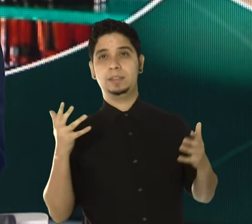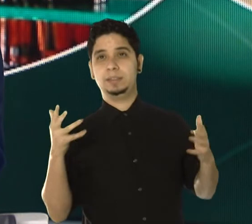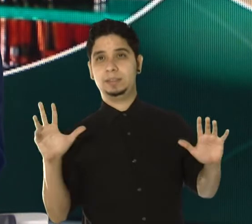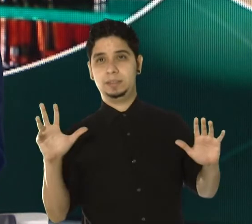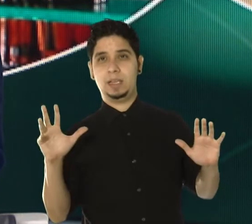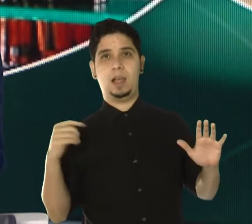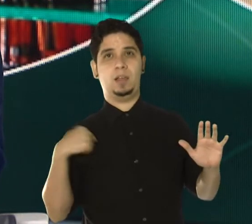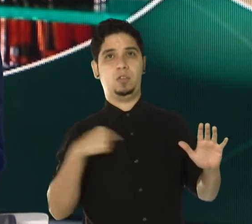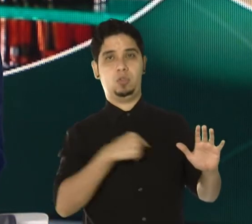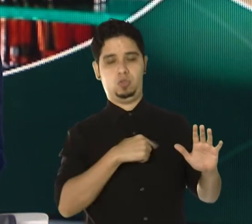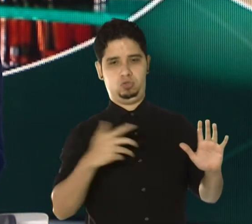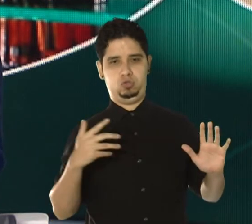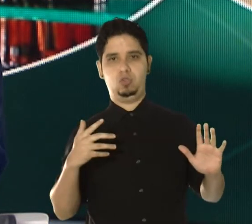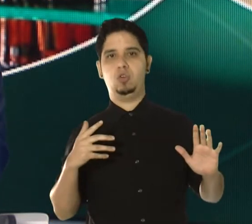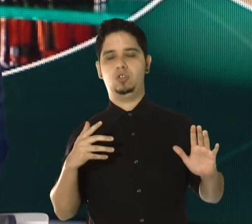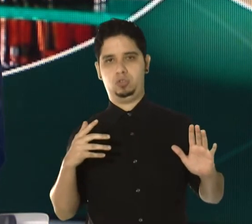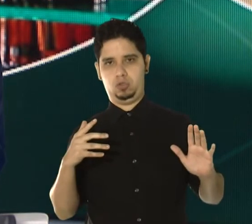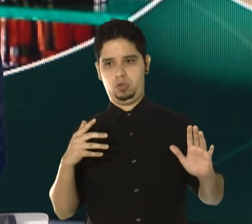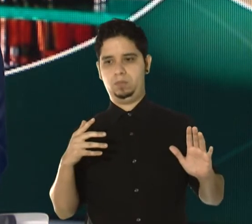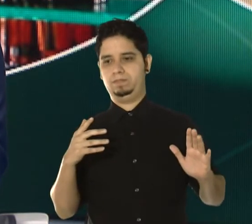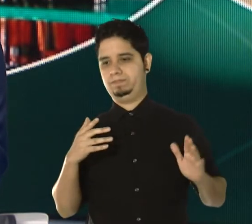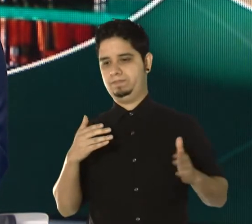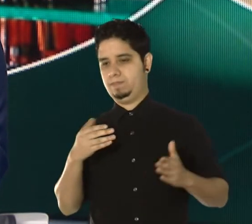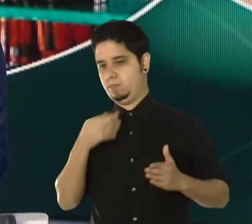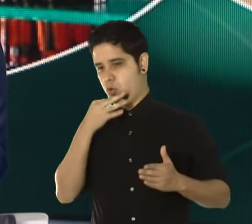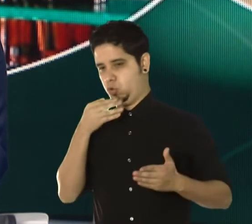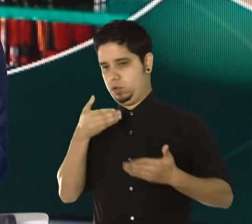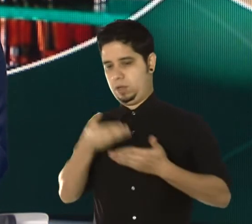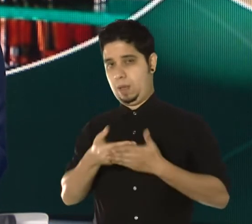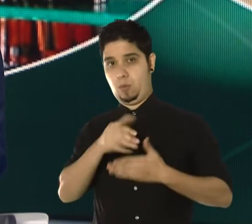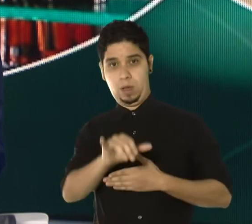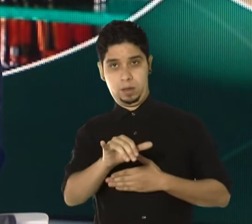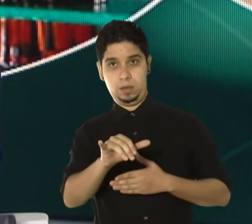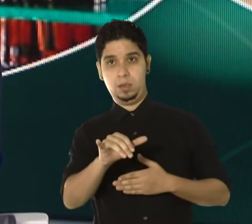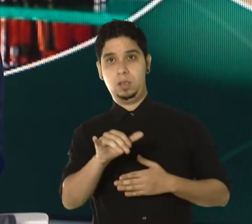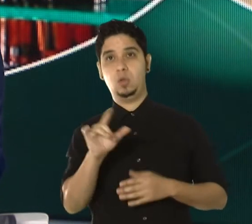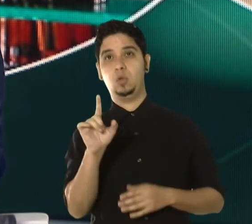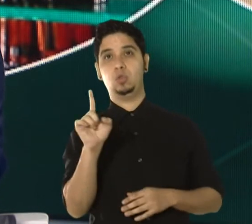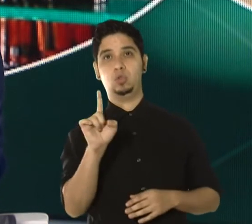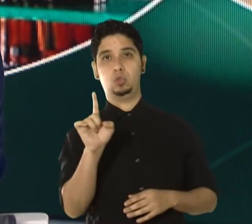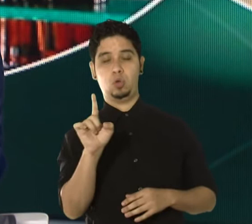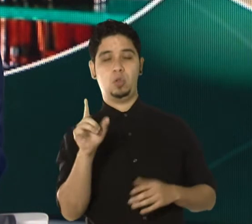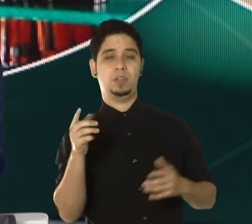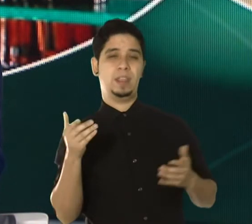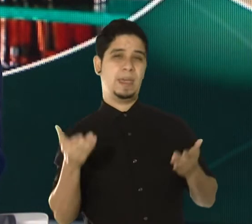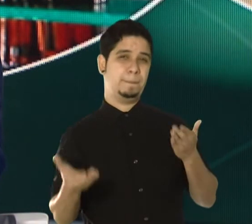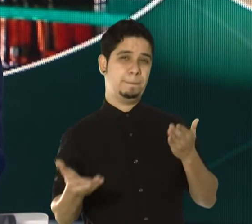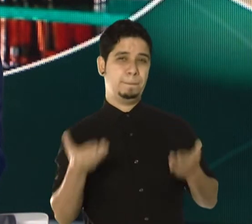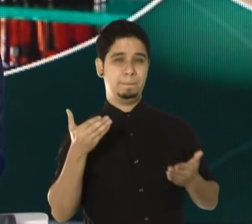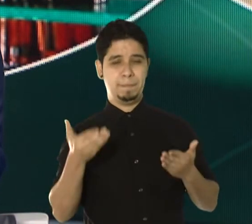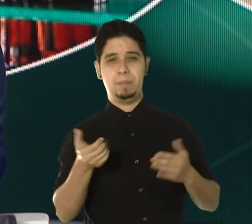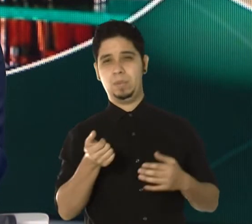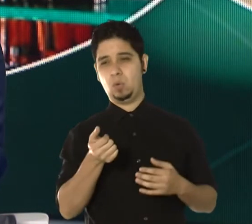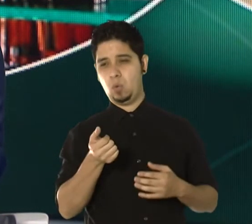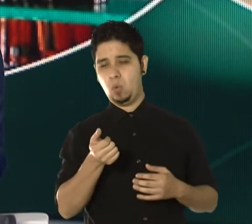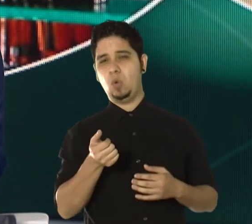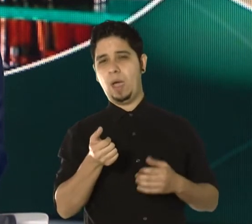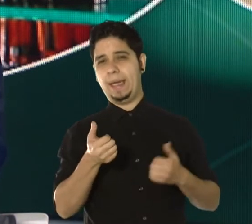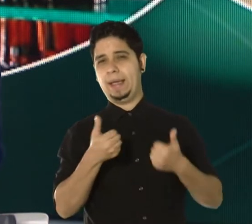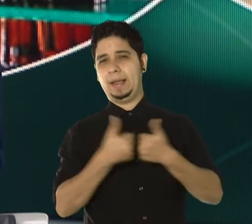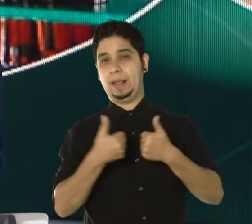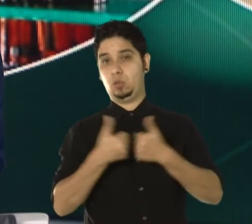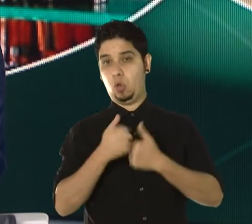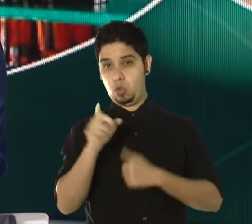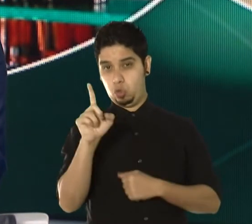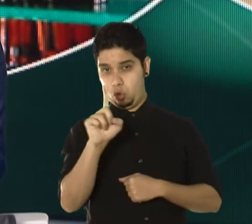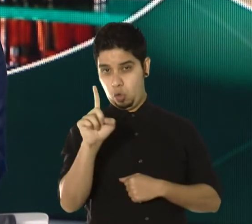estábamos de camino a llegar ahí. Donde va a haber un poquito de reto va a ser